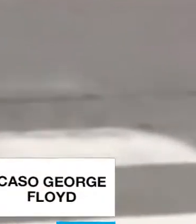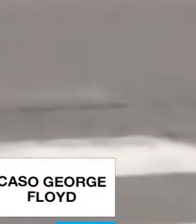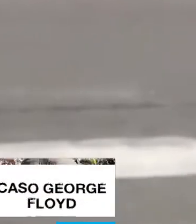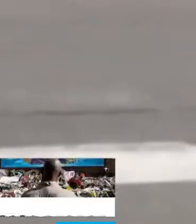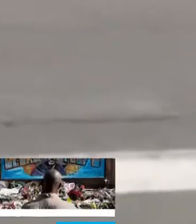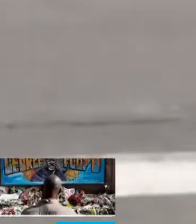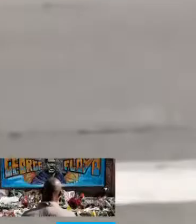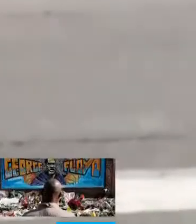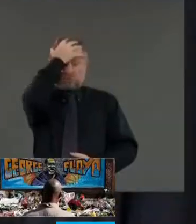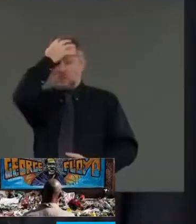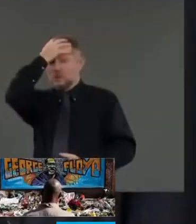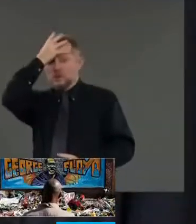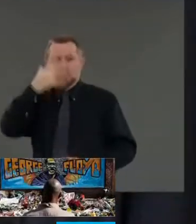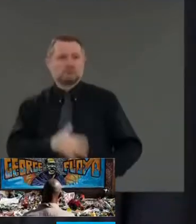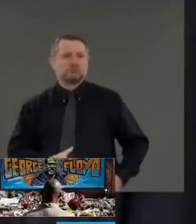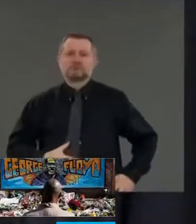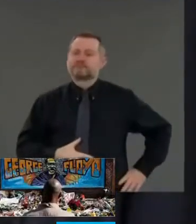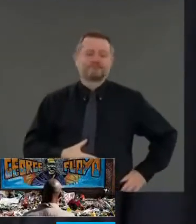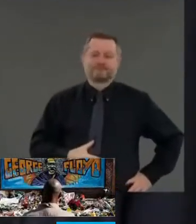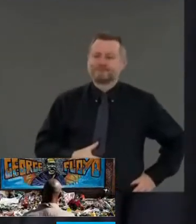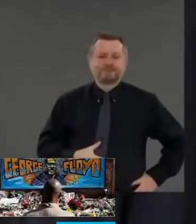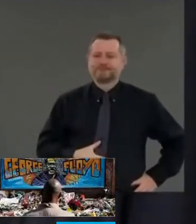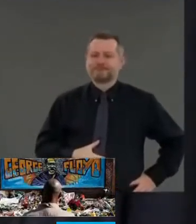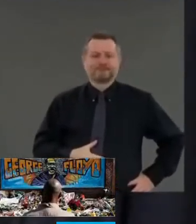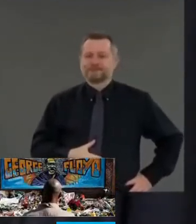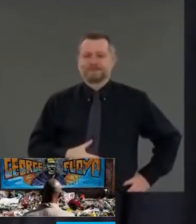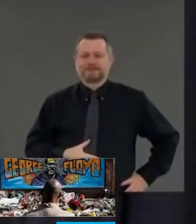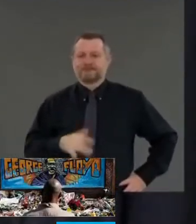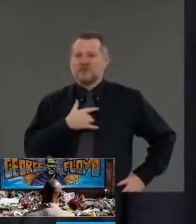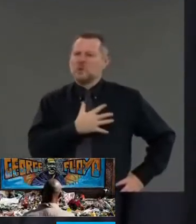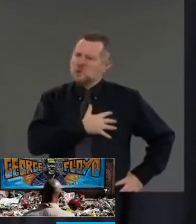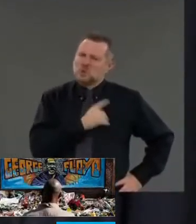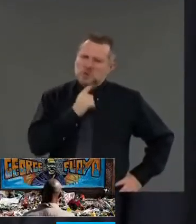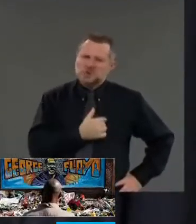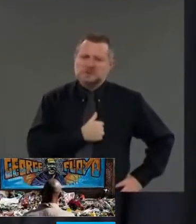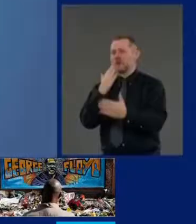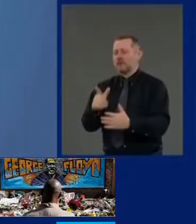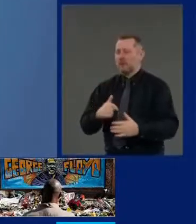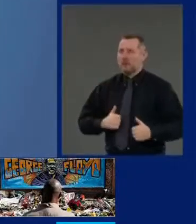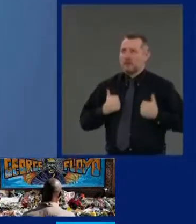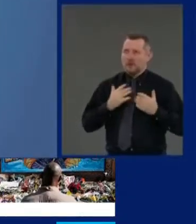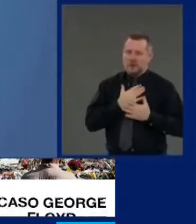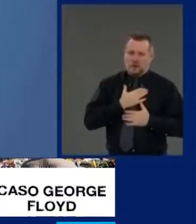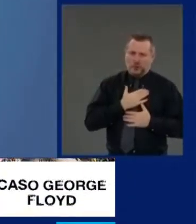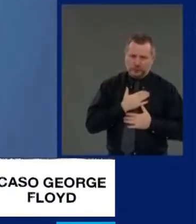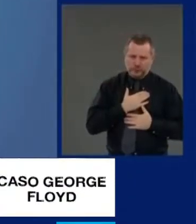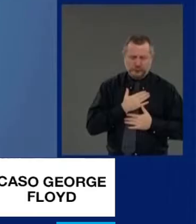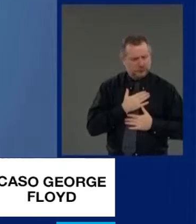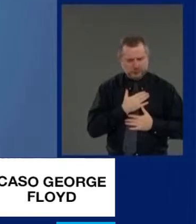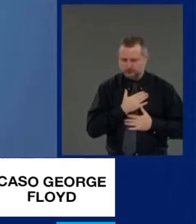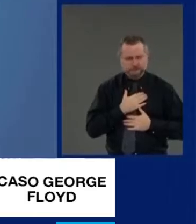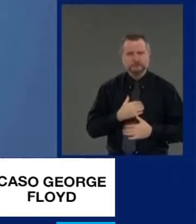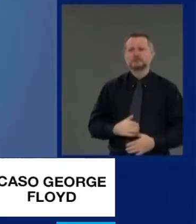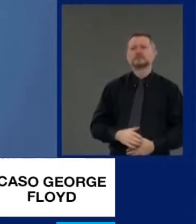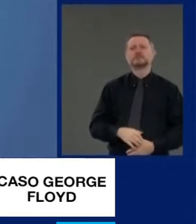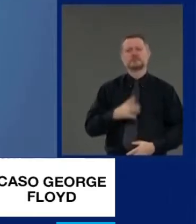agentes antidisturbios presentasen su dimisión en solidaridad. El gobernador de Nueva York pidió su despido. ¿Ves ese